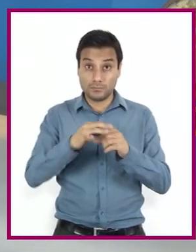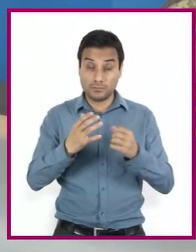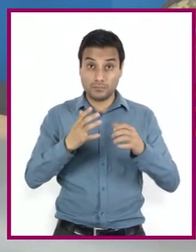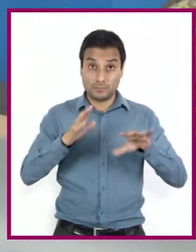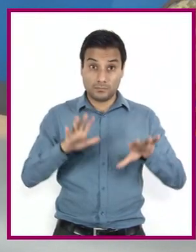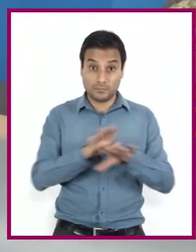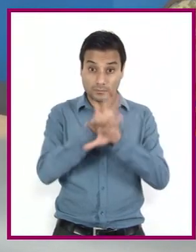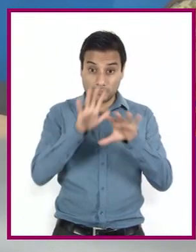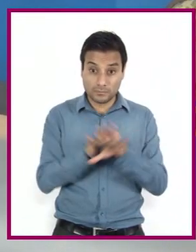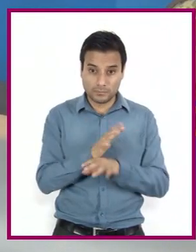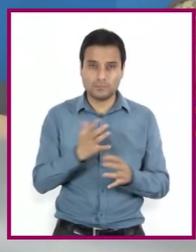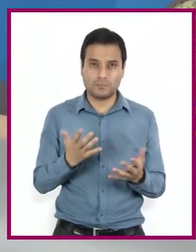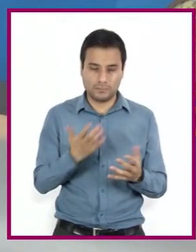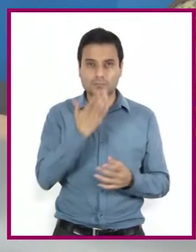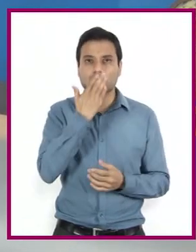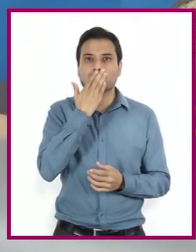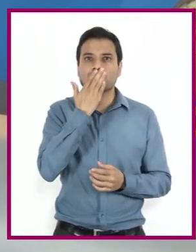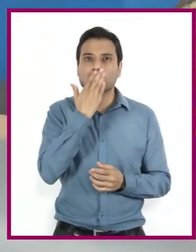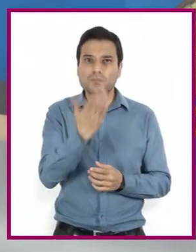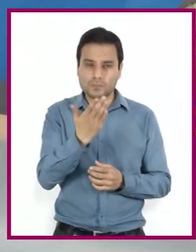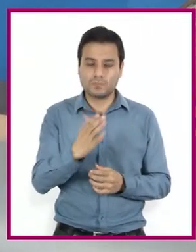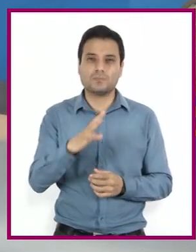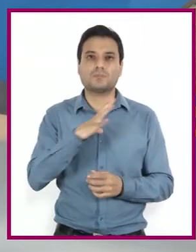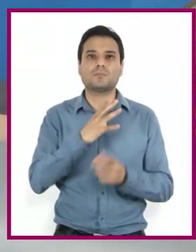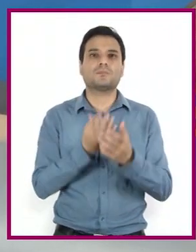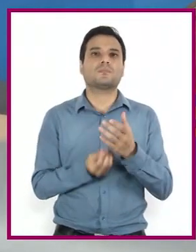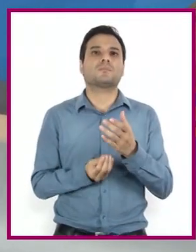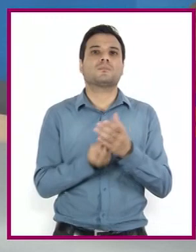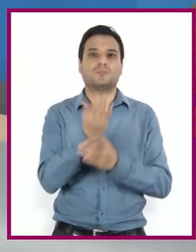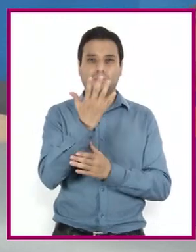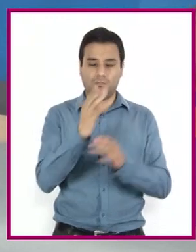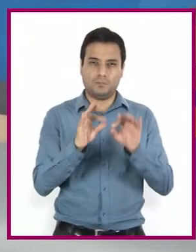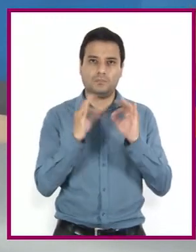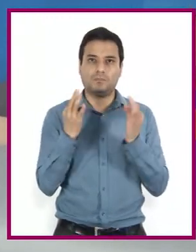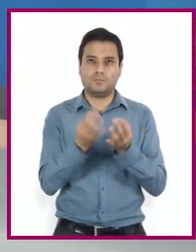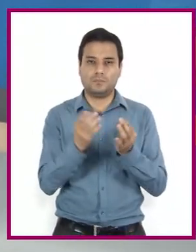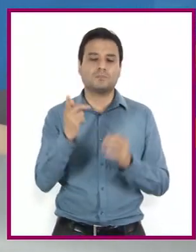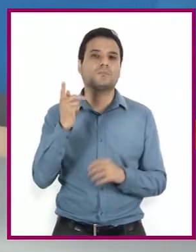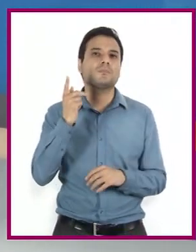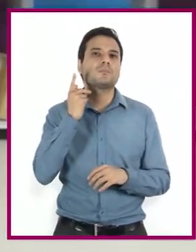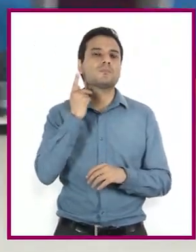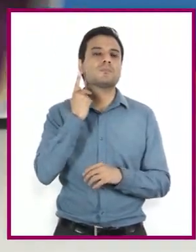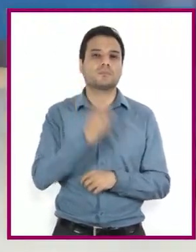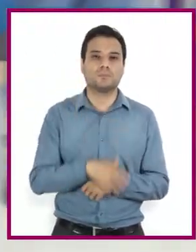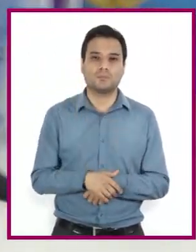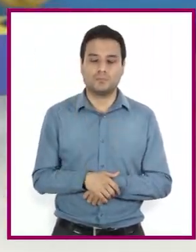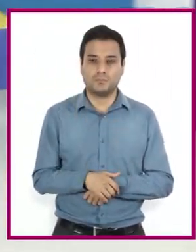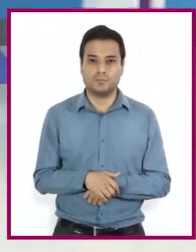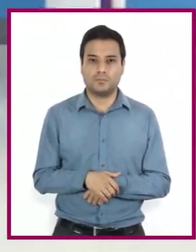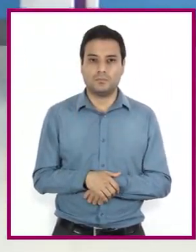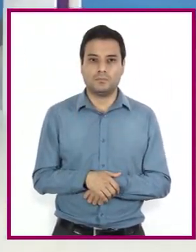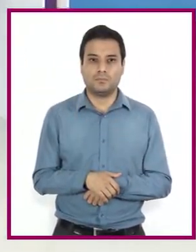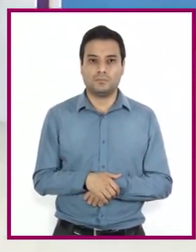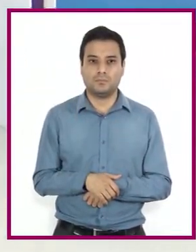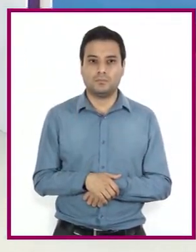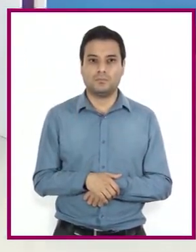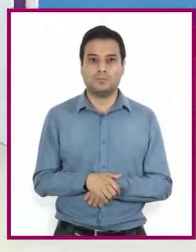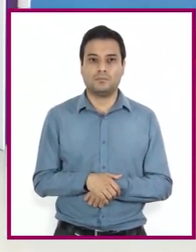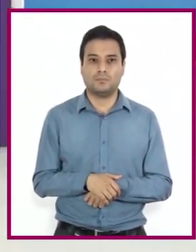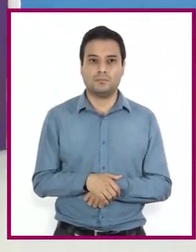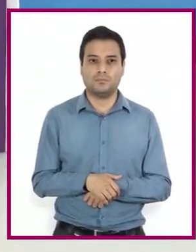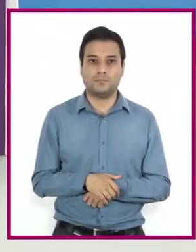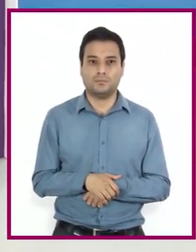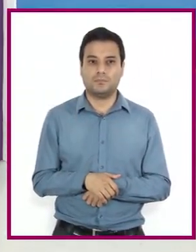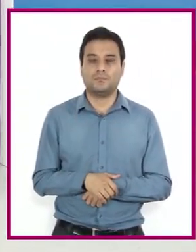demanda social se tradujera en una nueva conformación política de los órganos de gobierno. Las